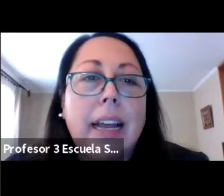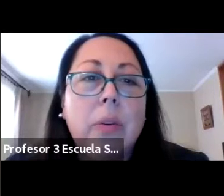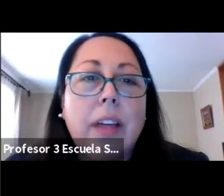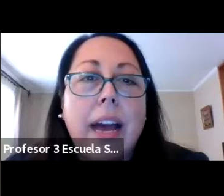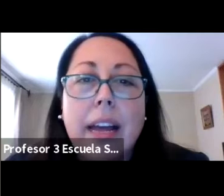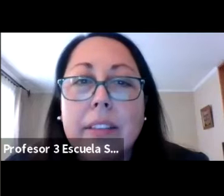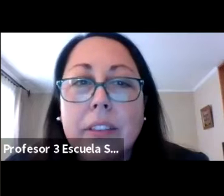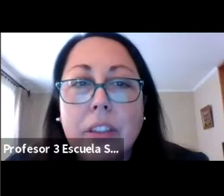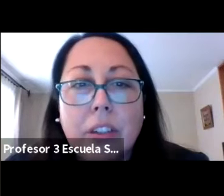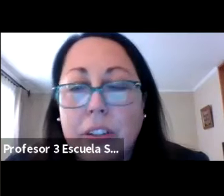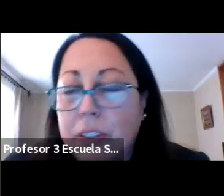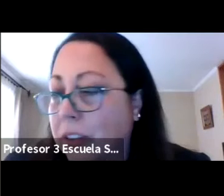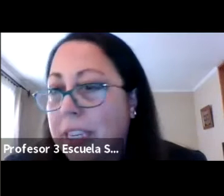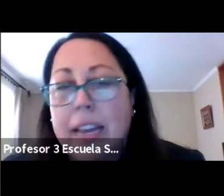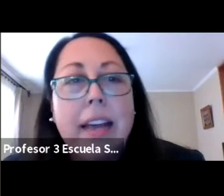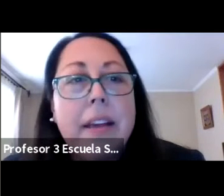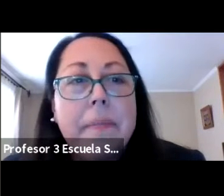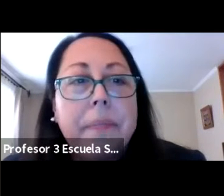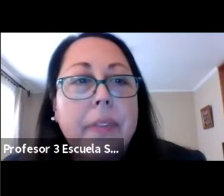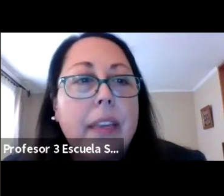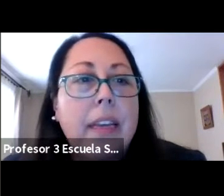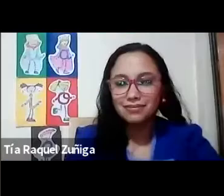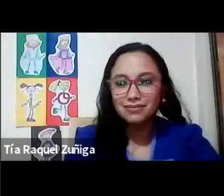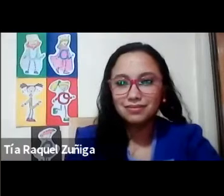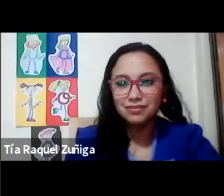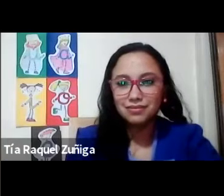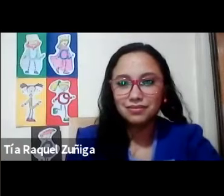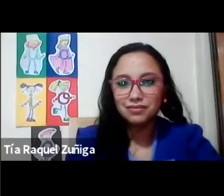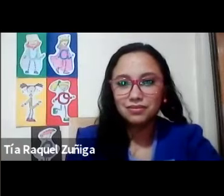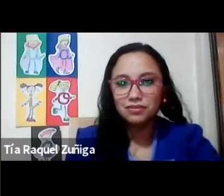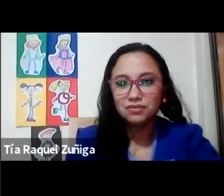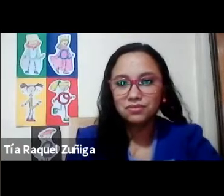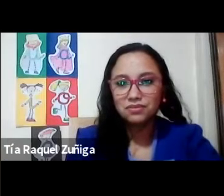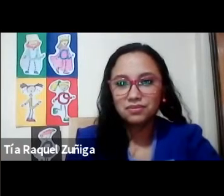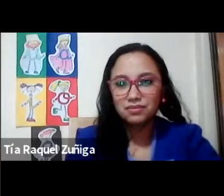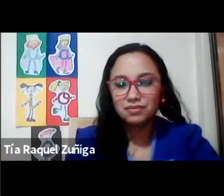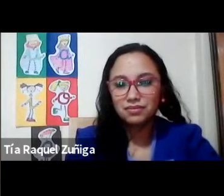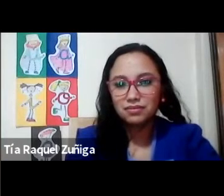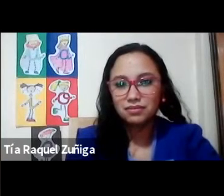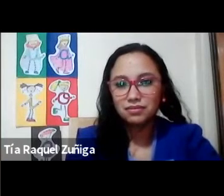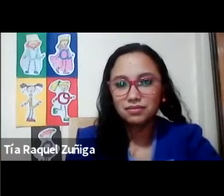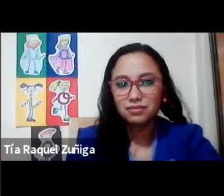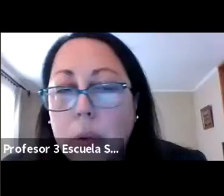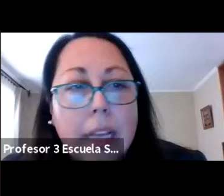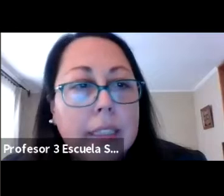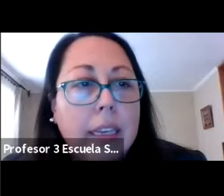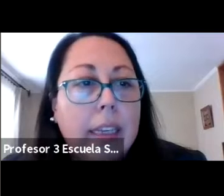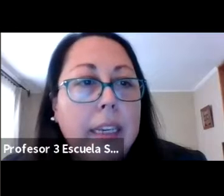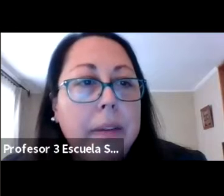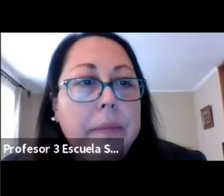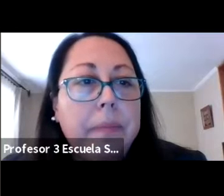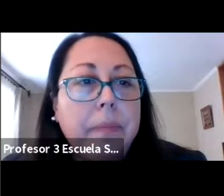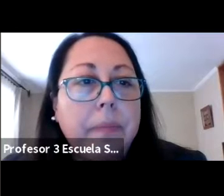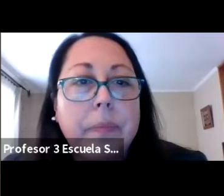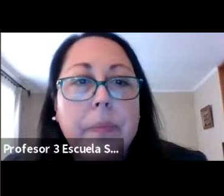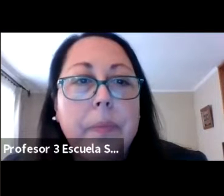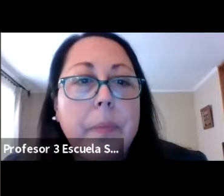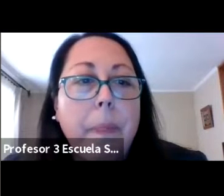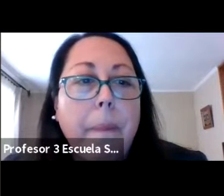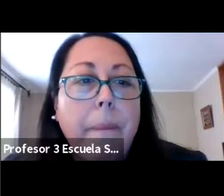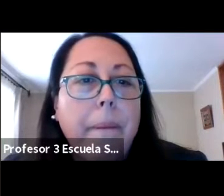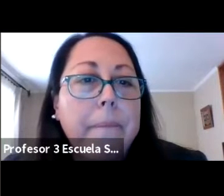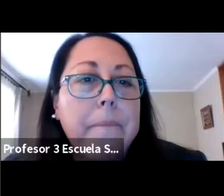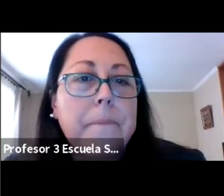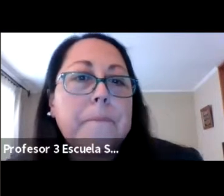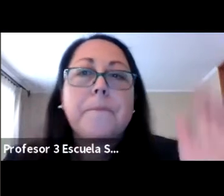comenzar saludando, ¿ya? Súper atentos, ustedes van a cantar fuerte en su casa ahí.